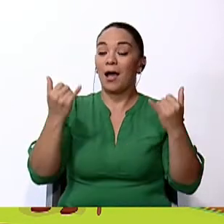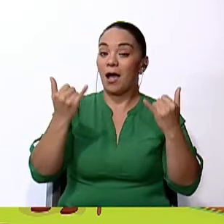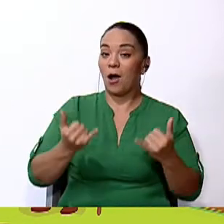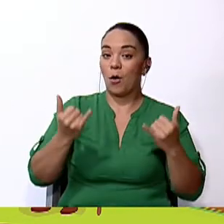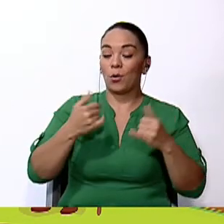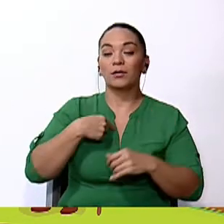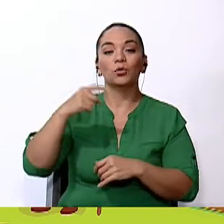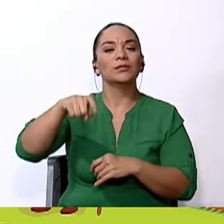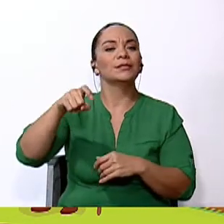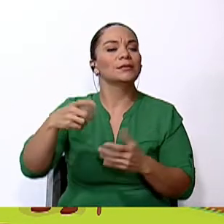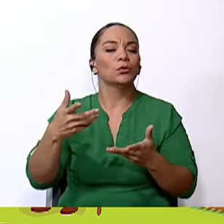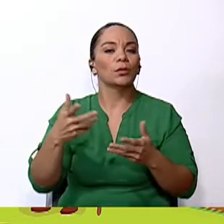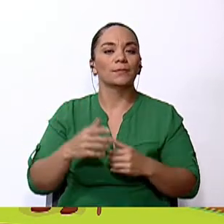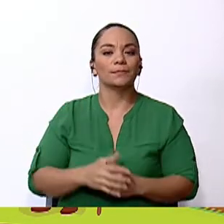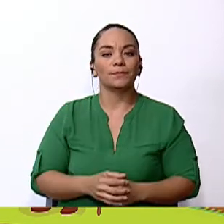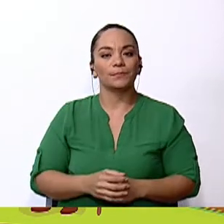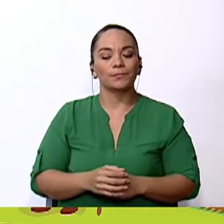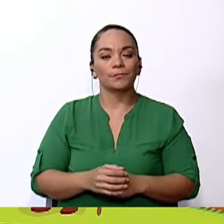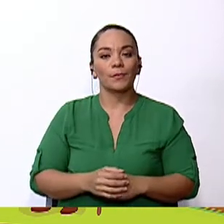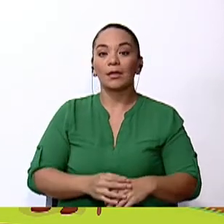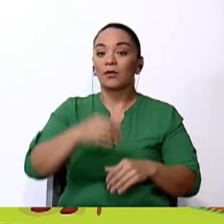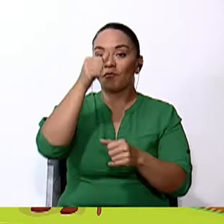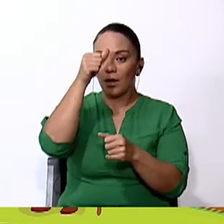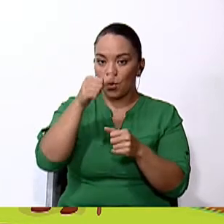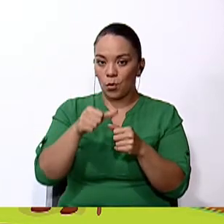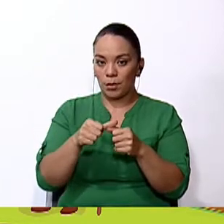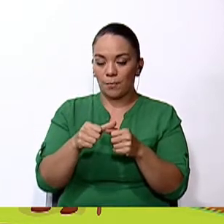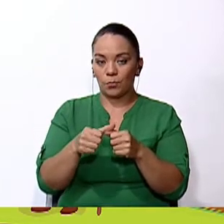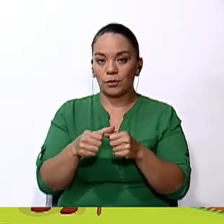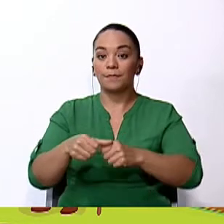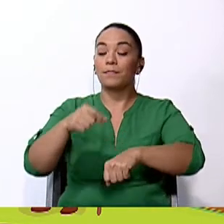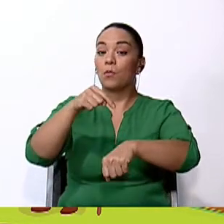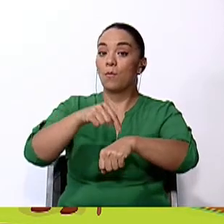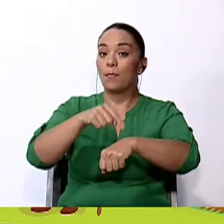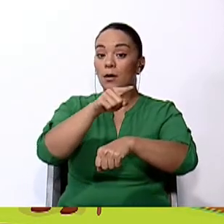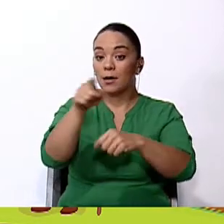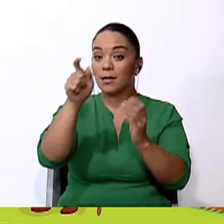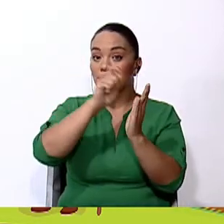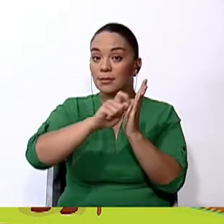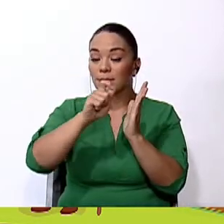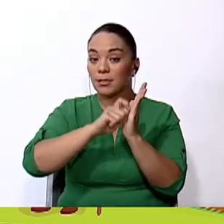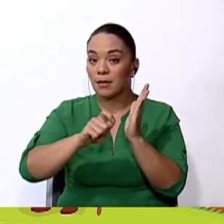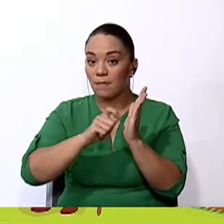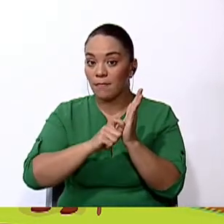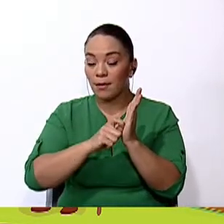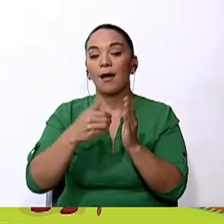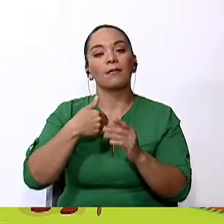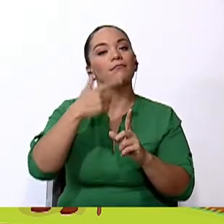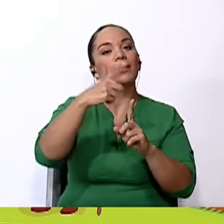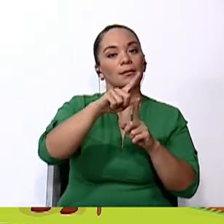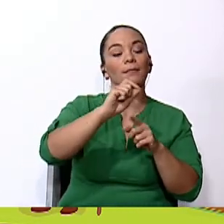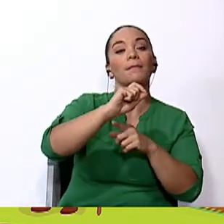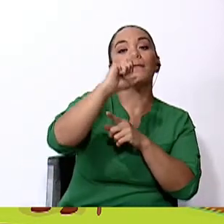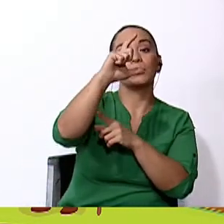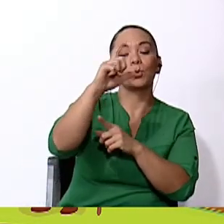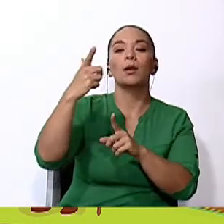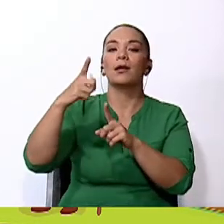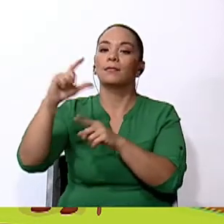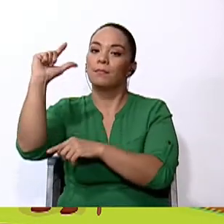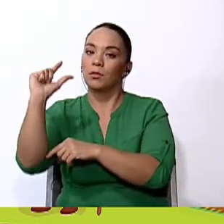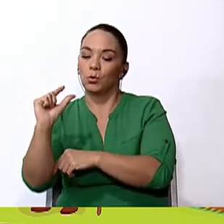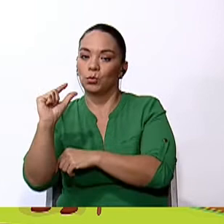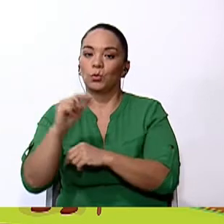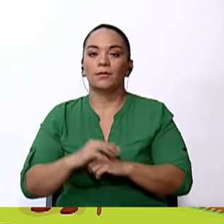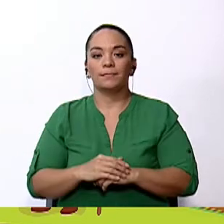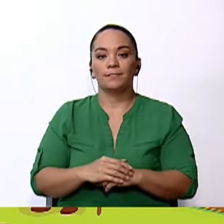yo necesito que recordemos entonces que a la hora de escribir tenemos mayúsculas y minúsculas, que